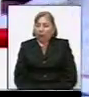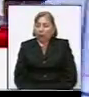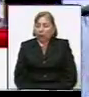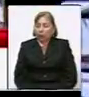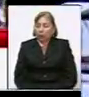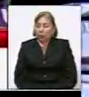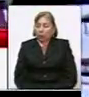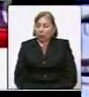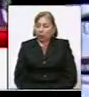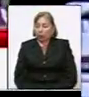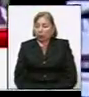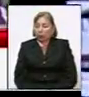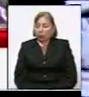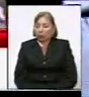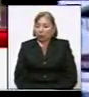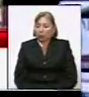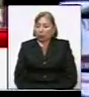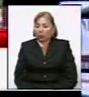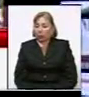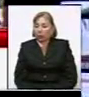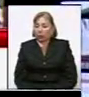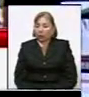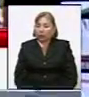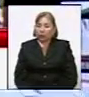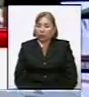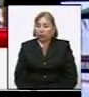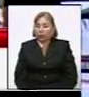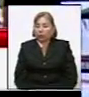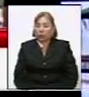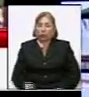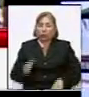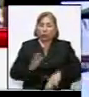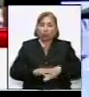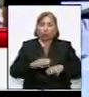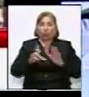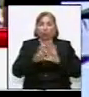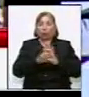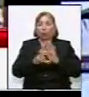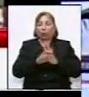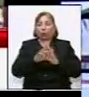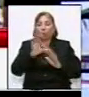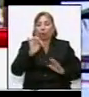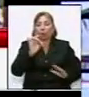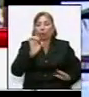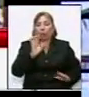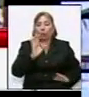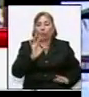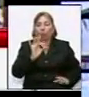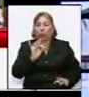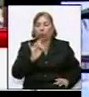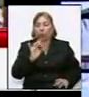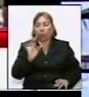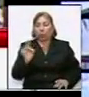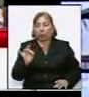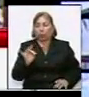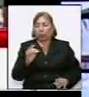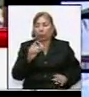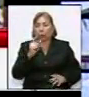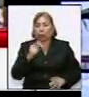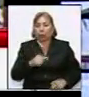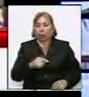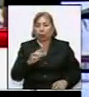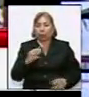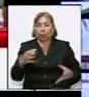ya pasamos al siguiente precisamente debate de presentarme arreglado de proyecto de ley 878 el año 2016